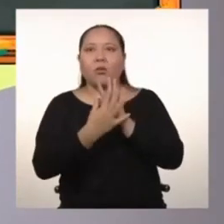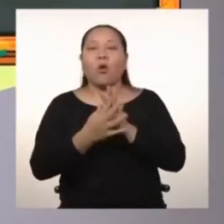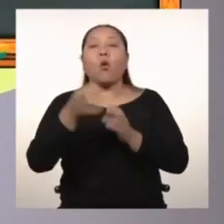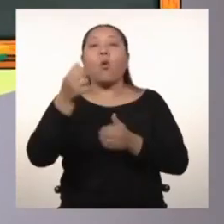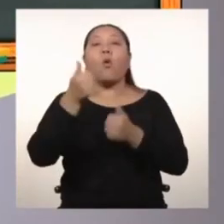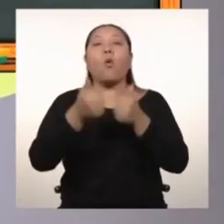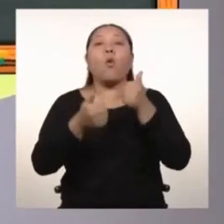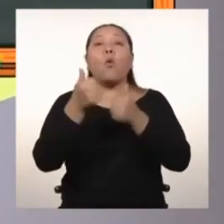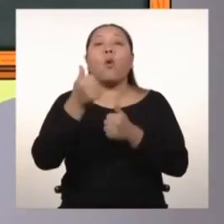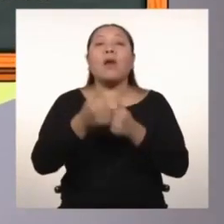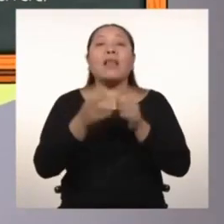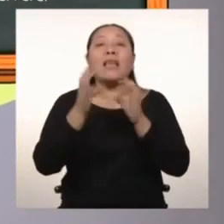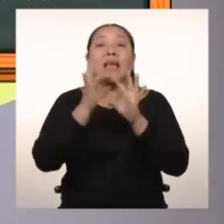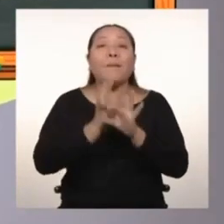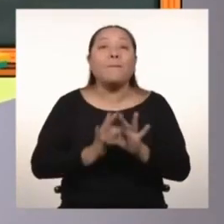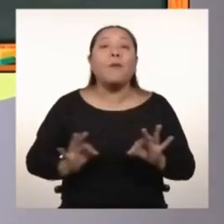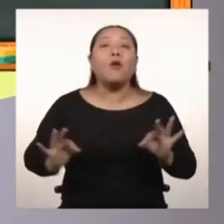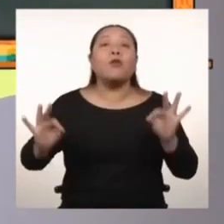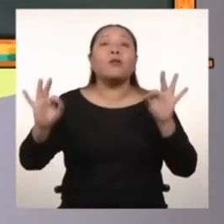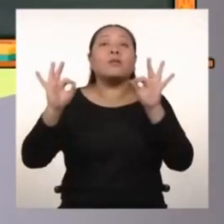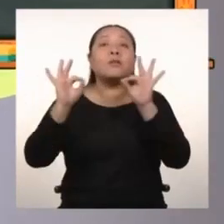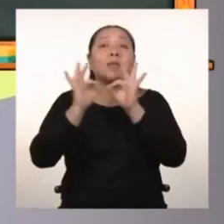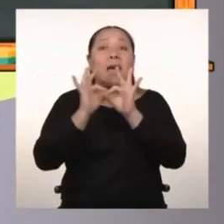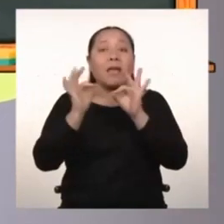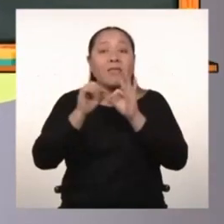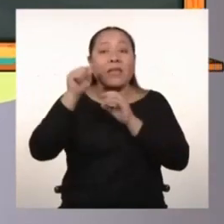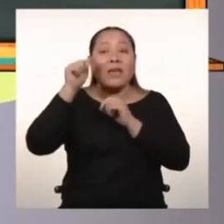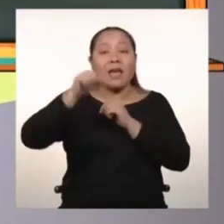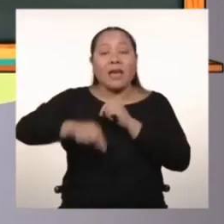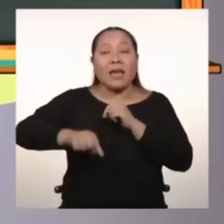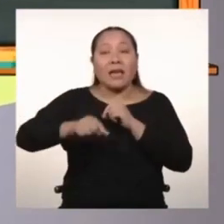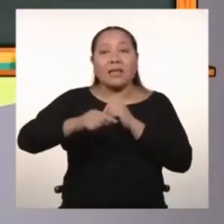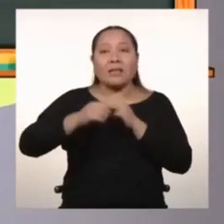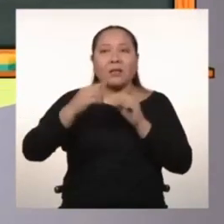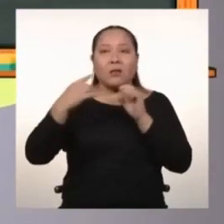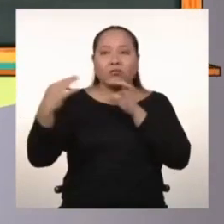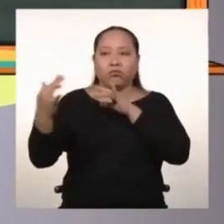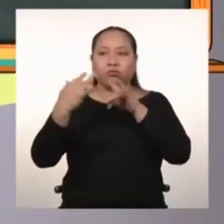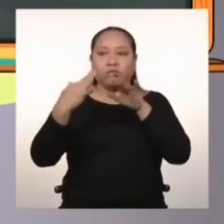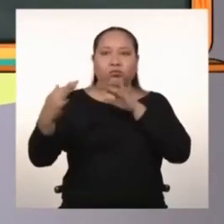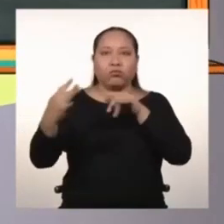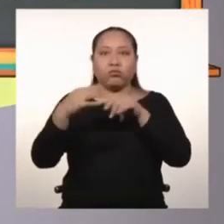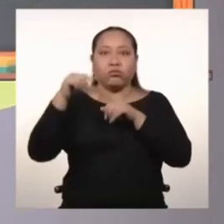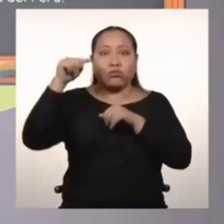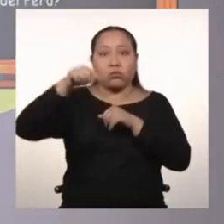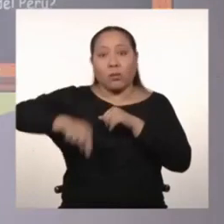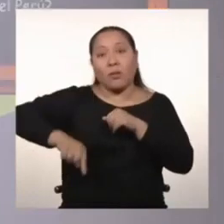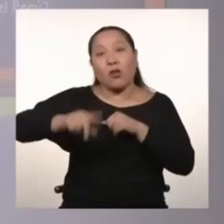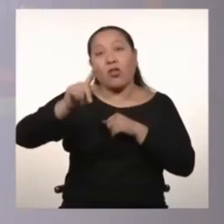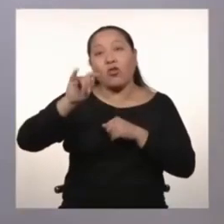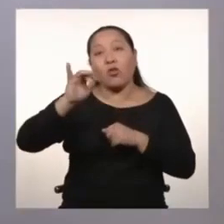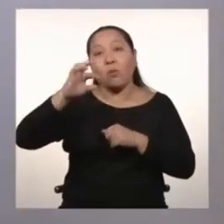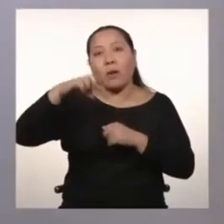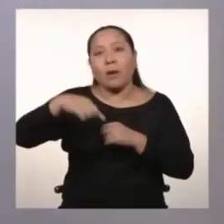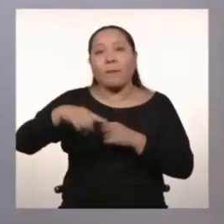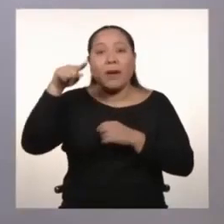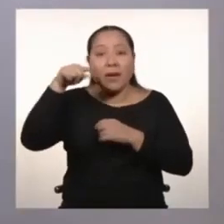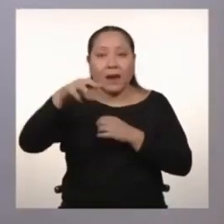importante fue la rebelión de Túpac Amaru II en la lucha por la independencia del Perú?